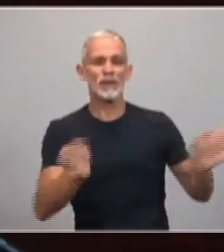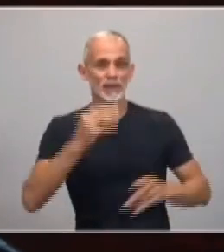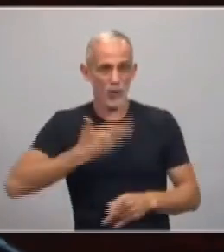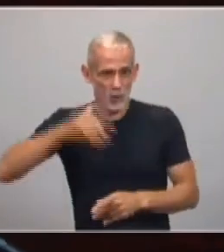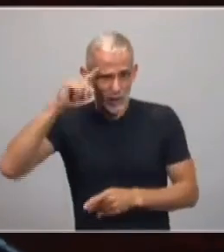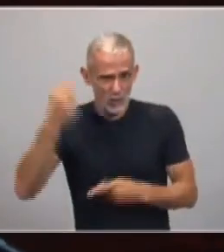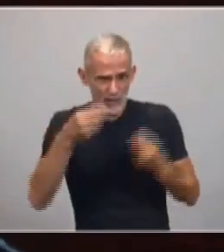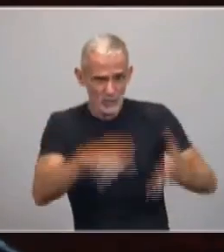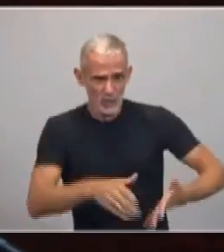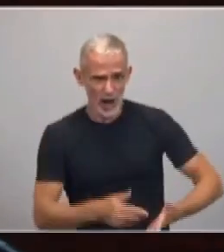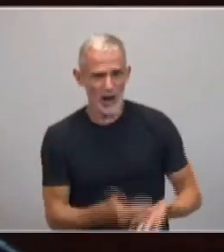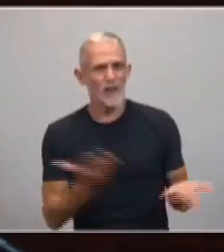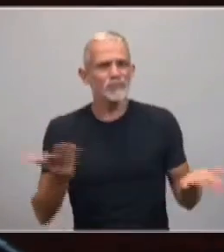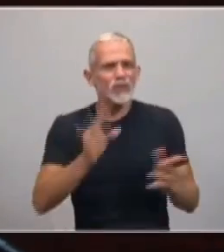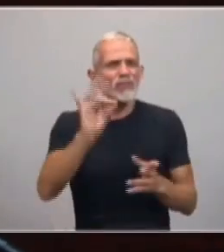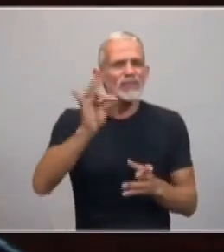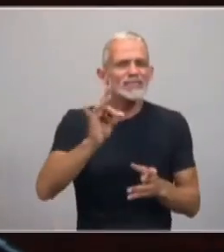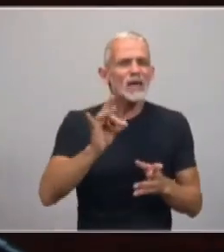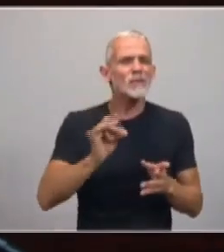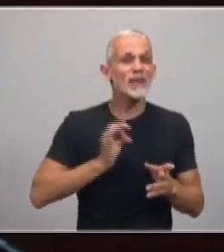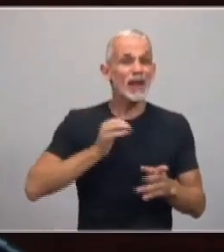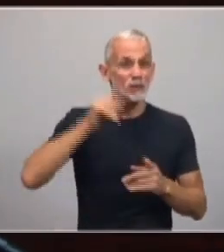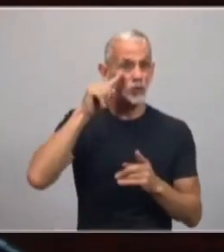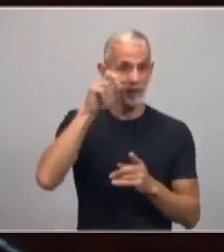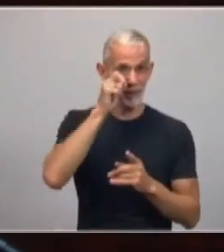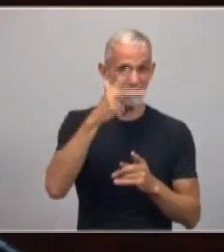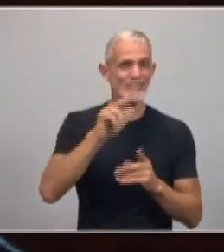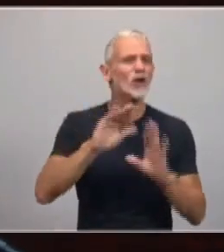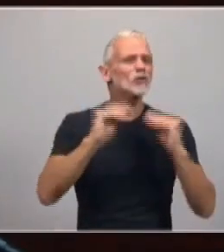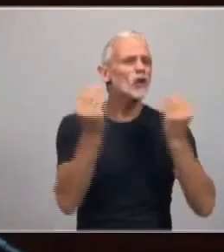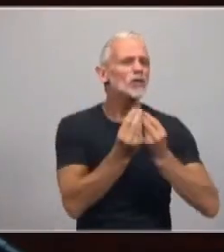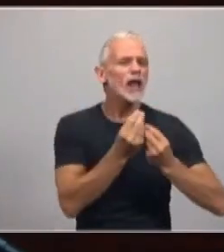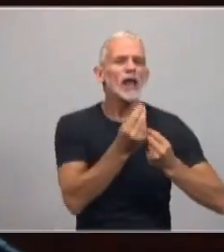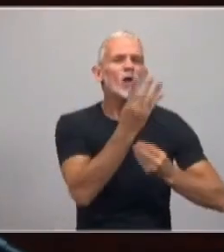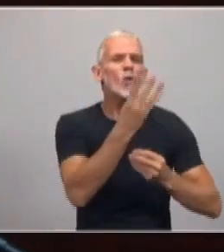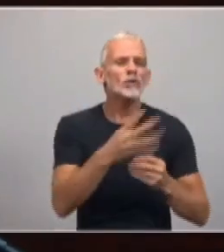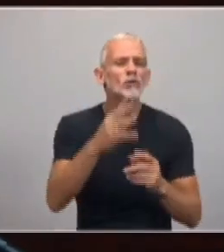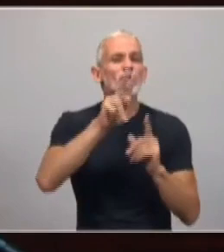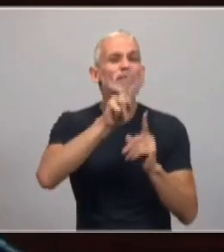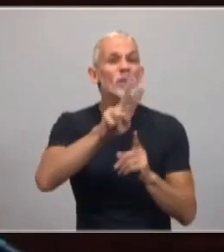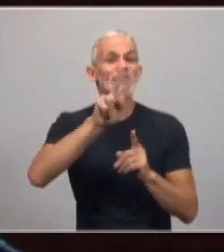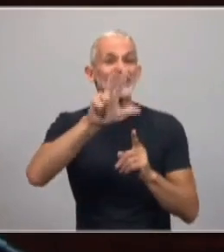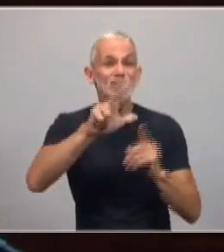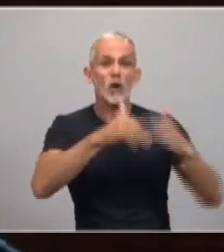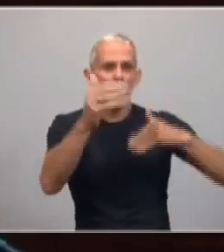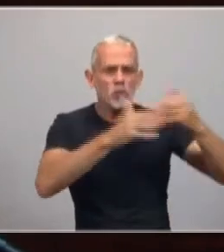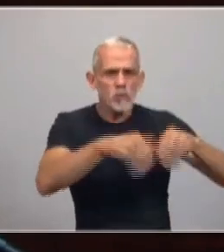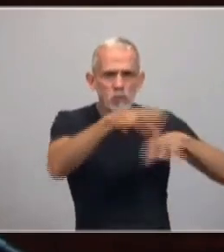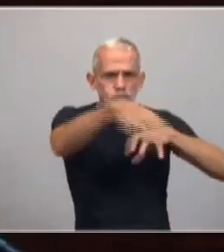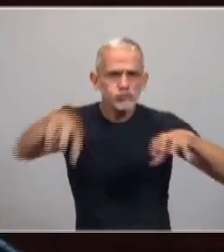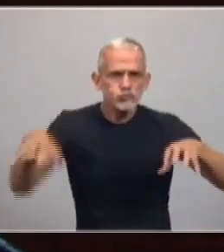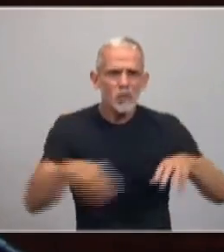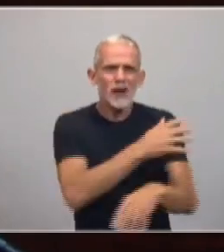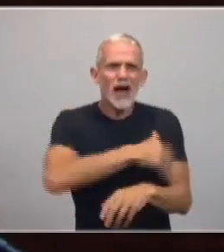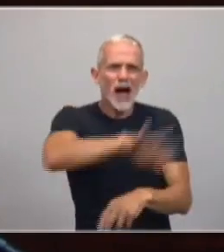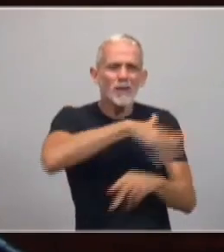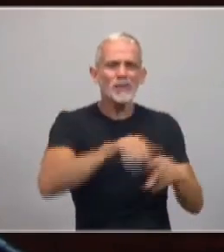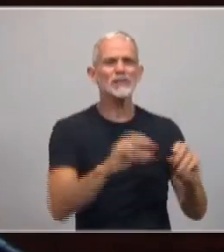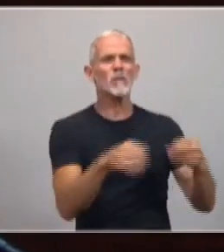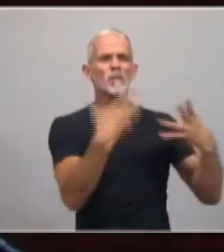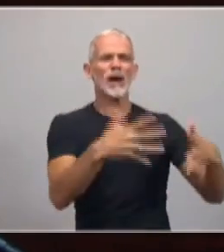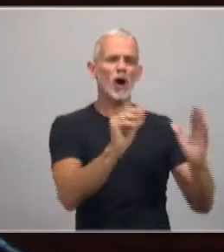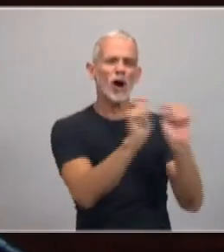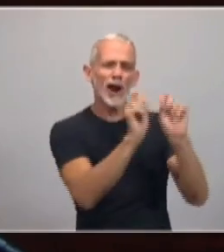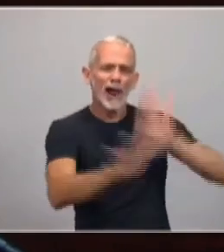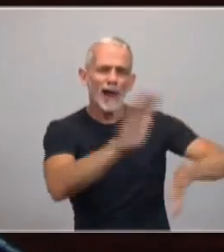Aires, a diciembre de 2023, había 425 obras en ejecución en barrios